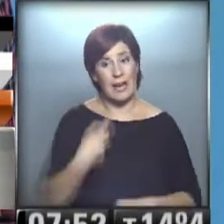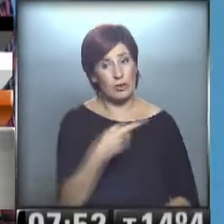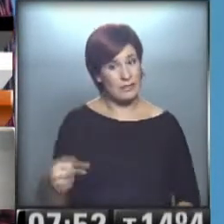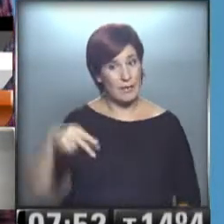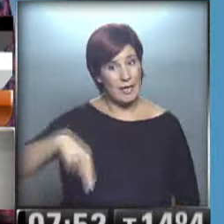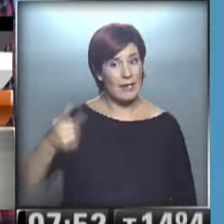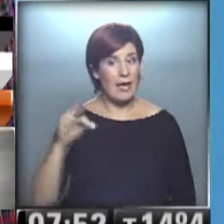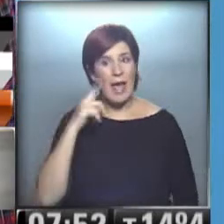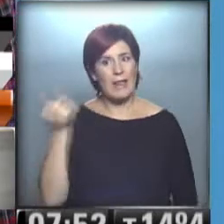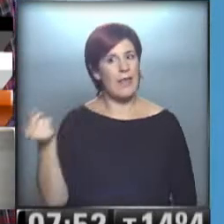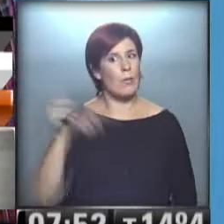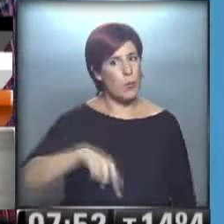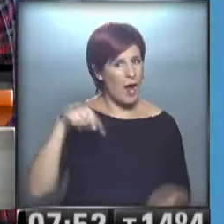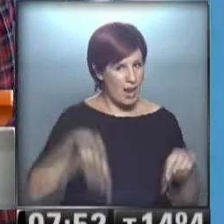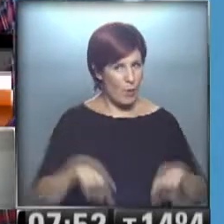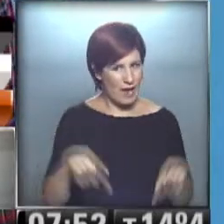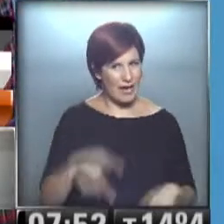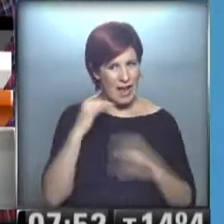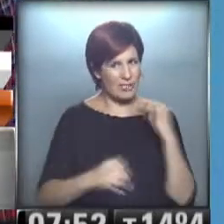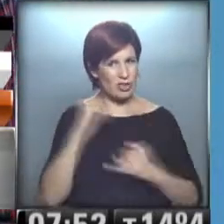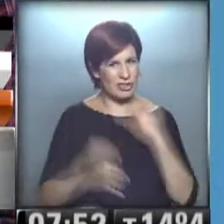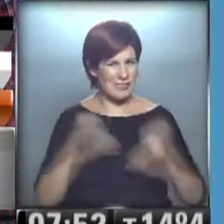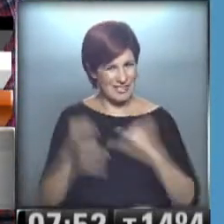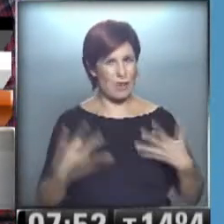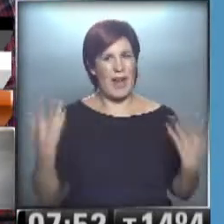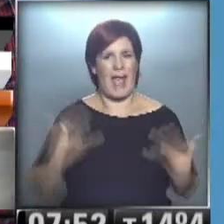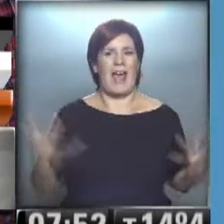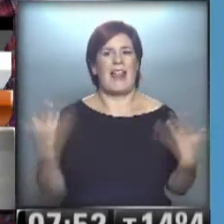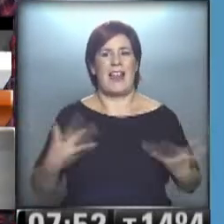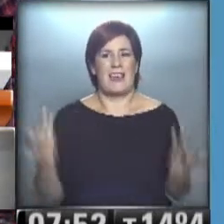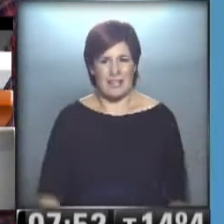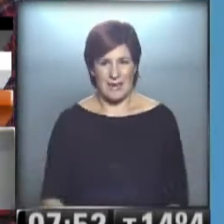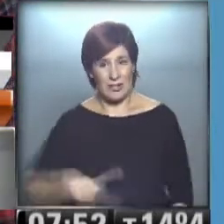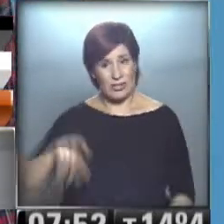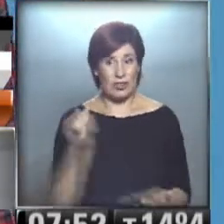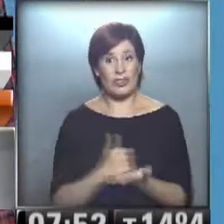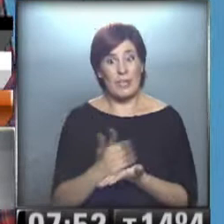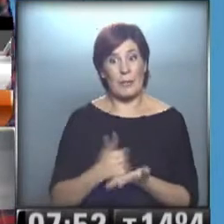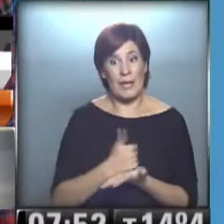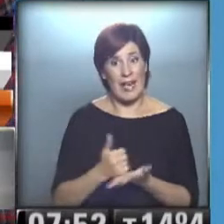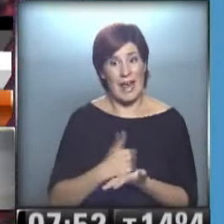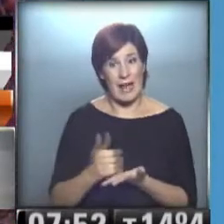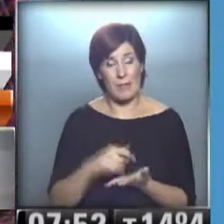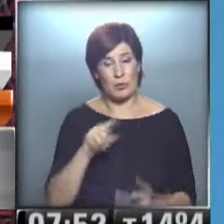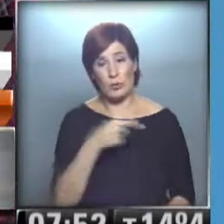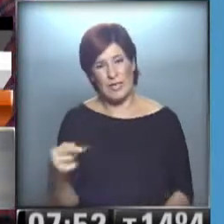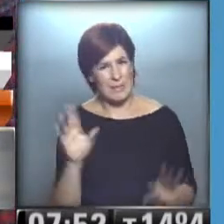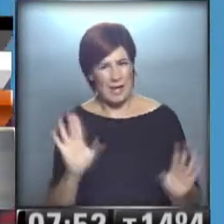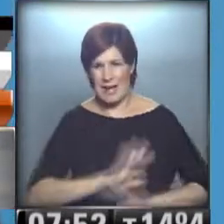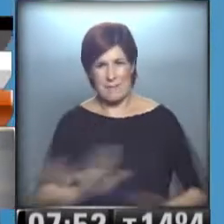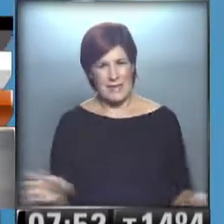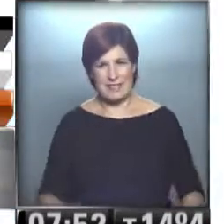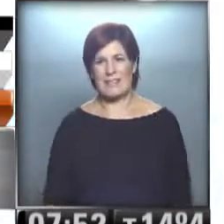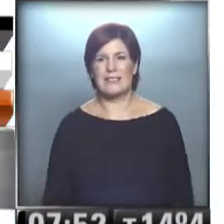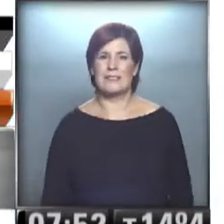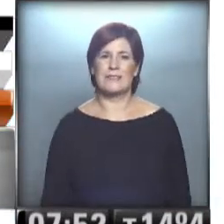viene vuelve con ustedes a alegrarles las mañanas, así que acá la estamos esperando. Un descansito más cortito para Nadia, besos también para